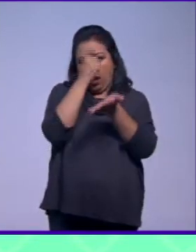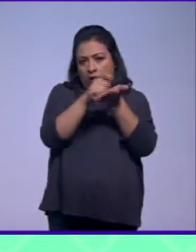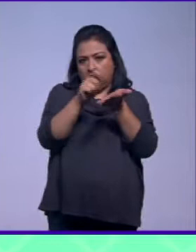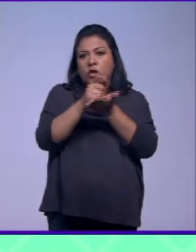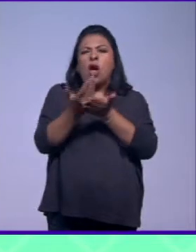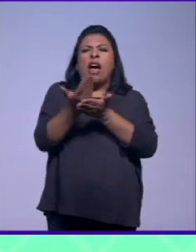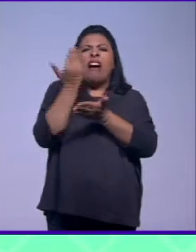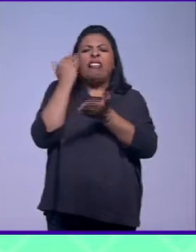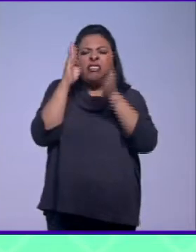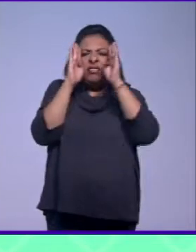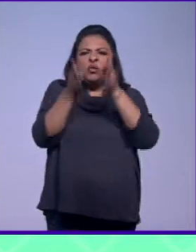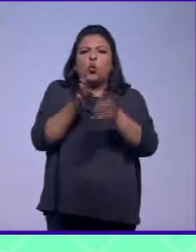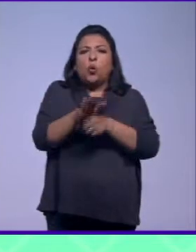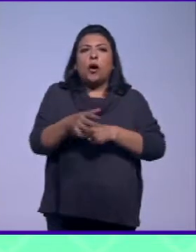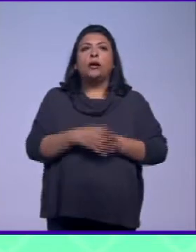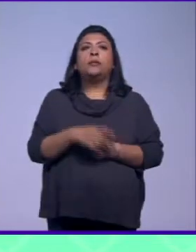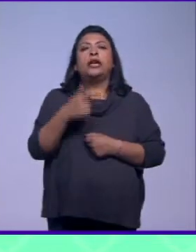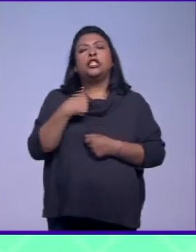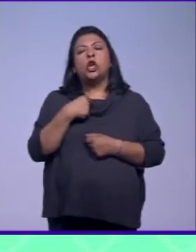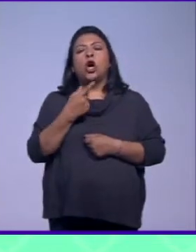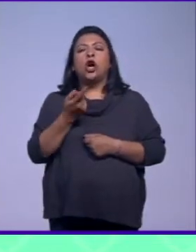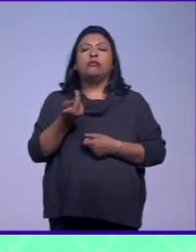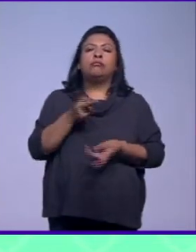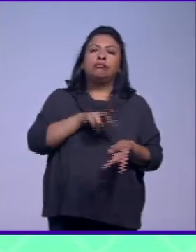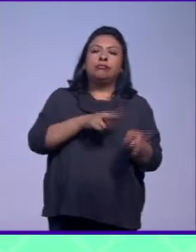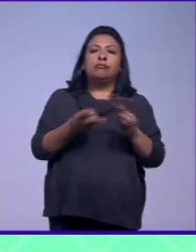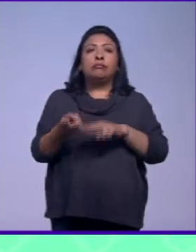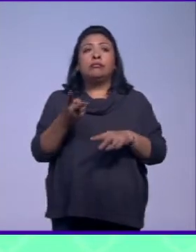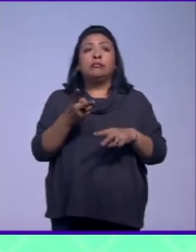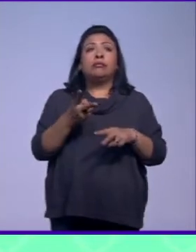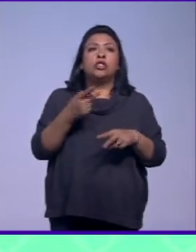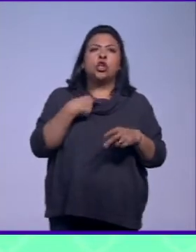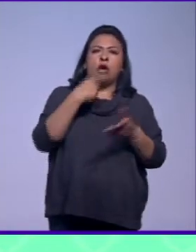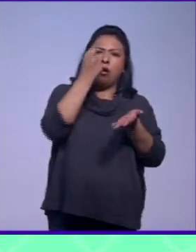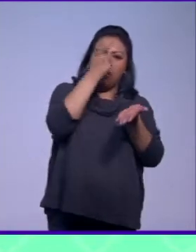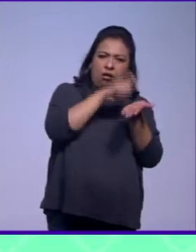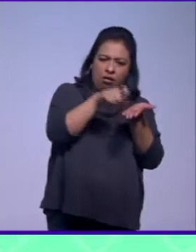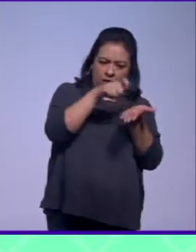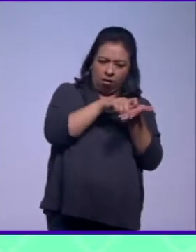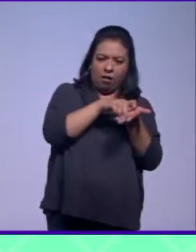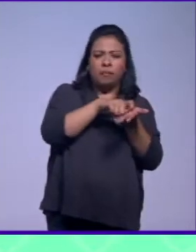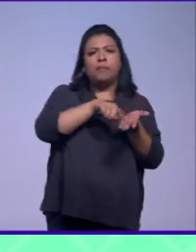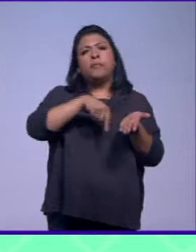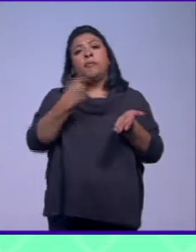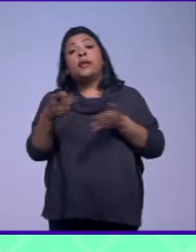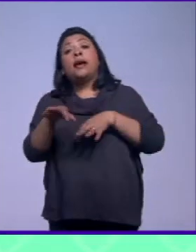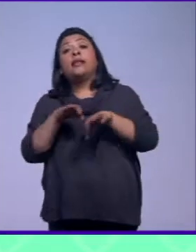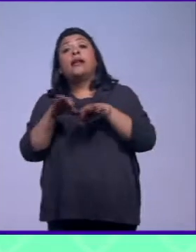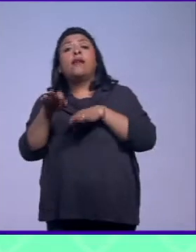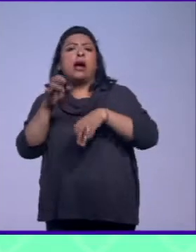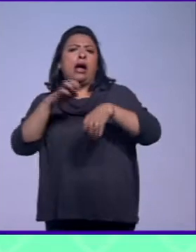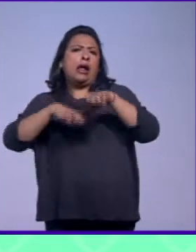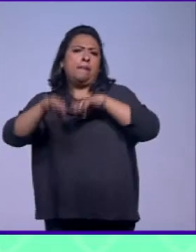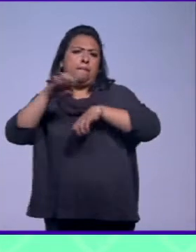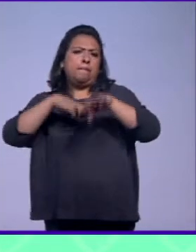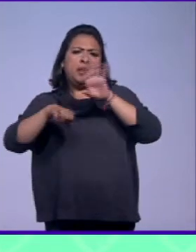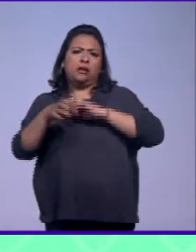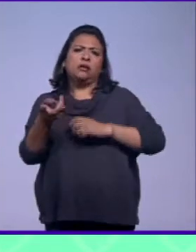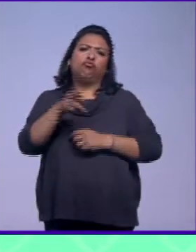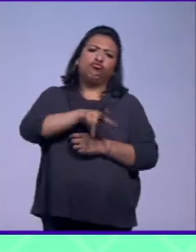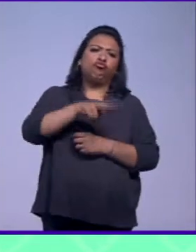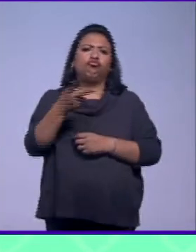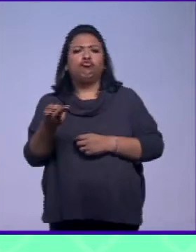es que yo iba alternando mi vida entre ser escritor y éste trabajar en una empresa